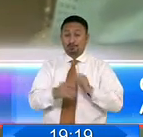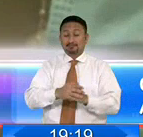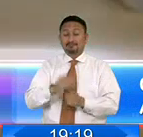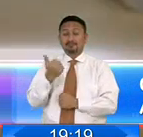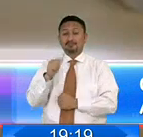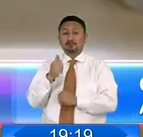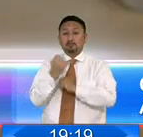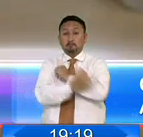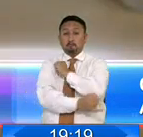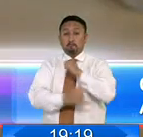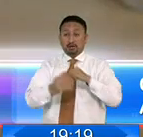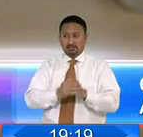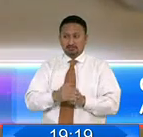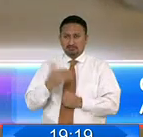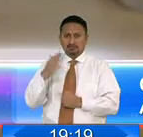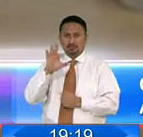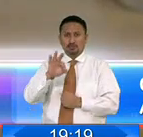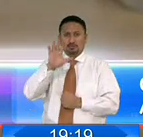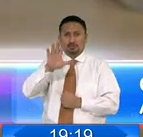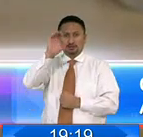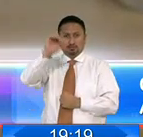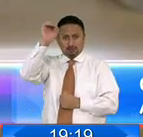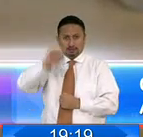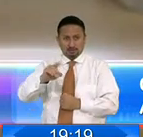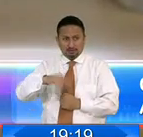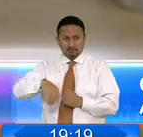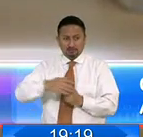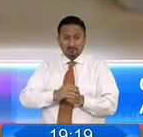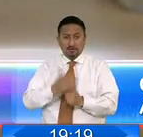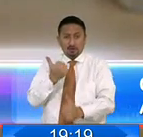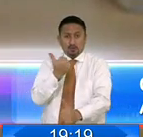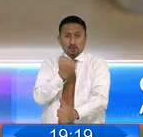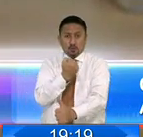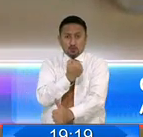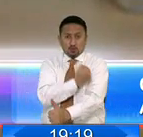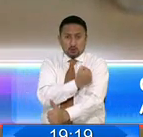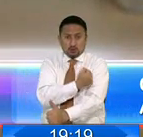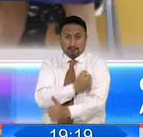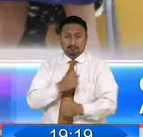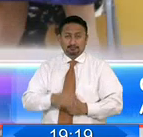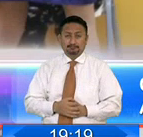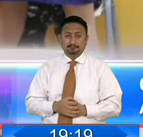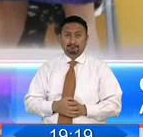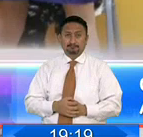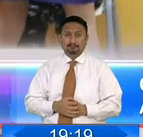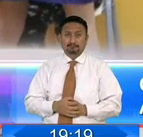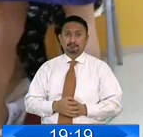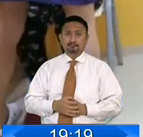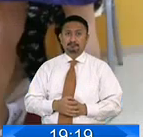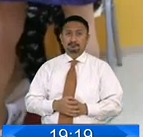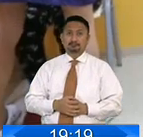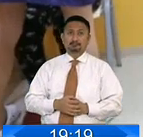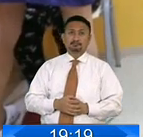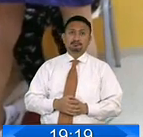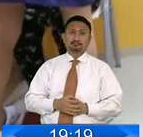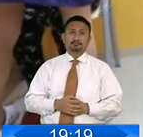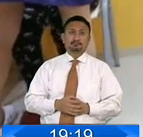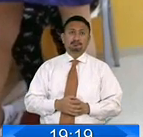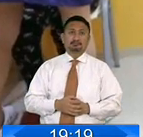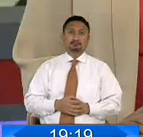países concentran el 95 por ciento de dosis contra el cod y 19 informó ismenia